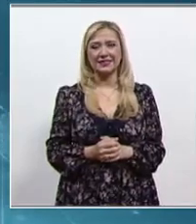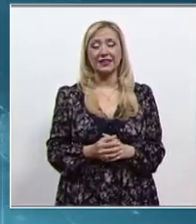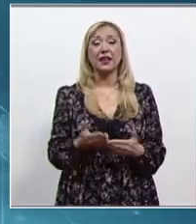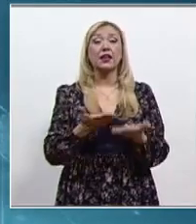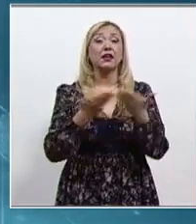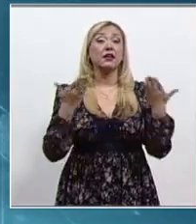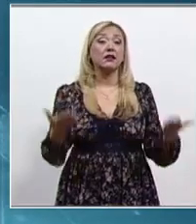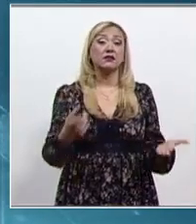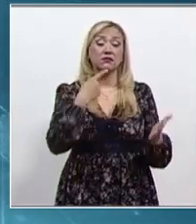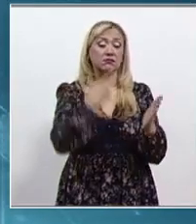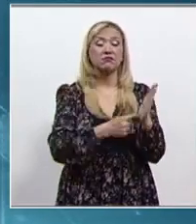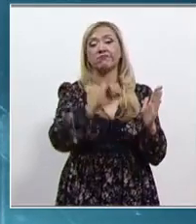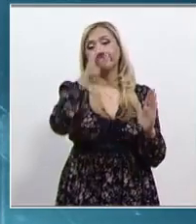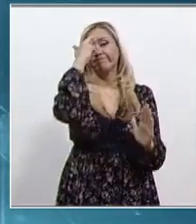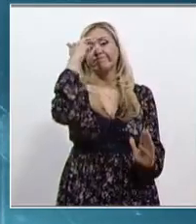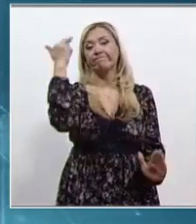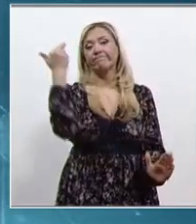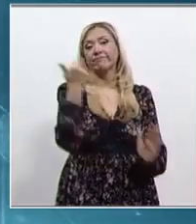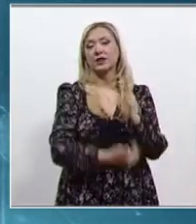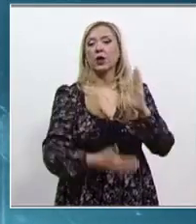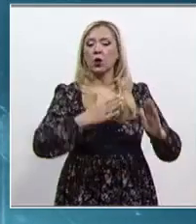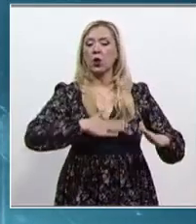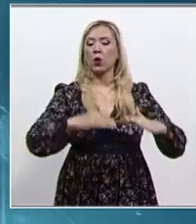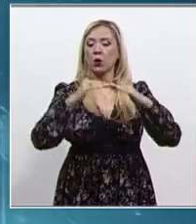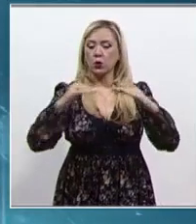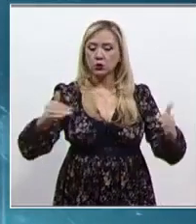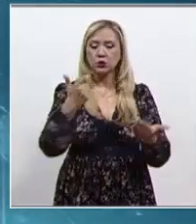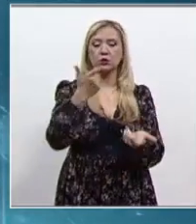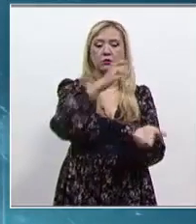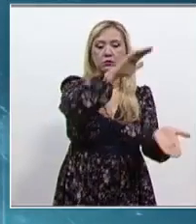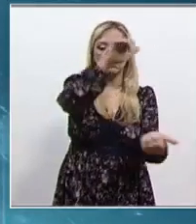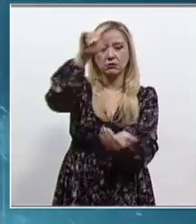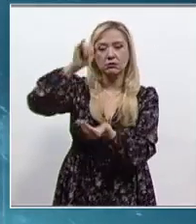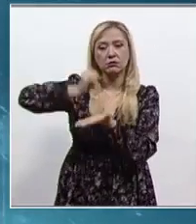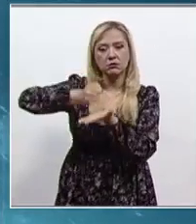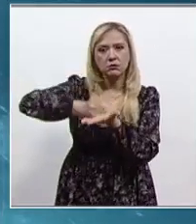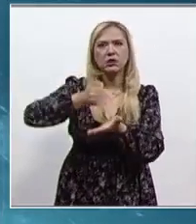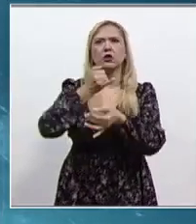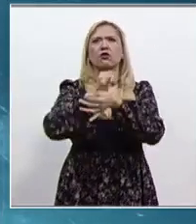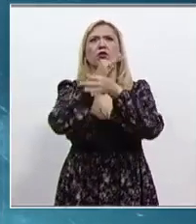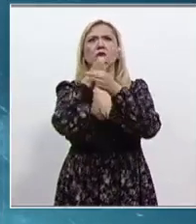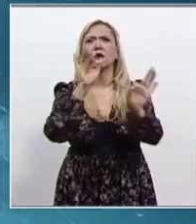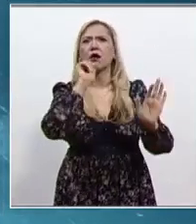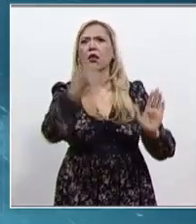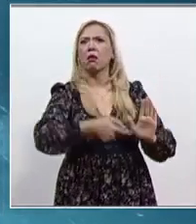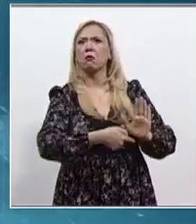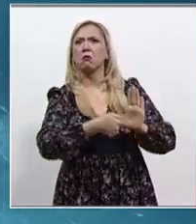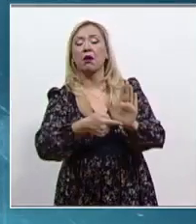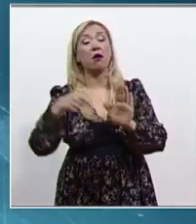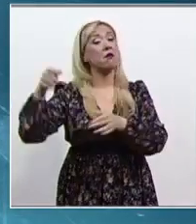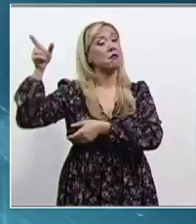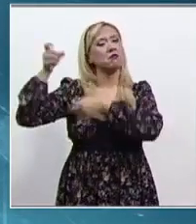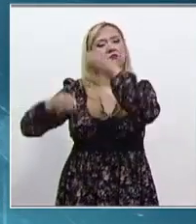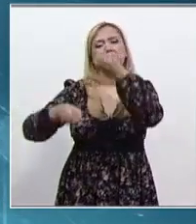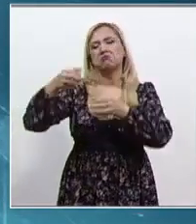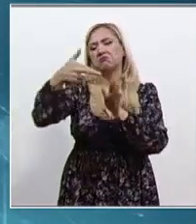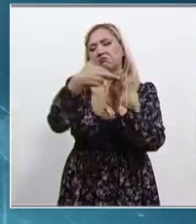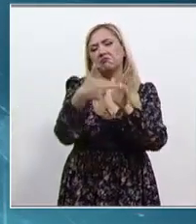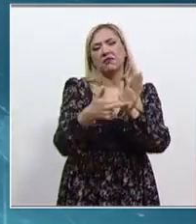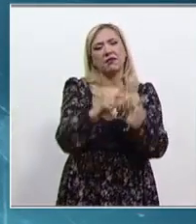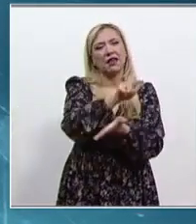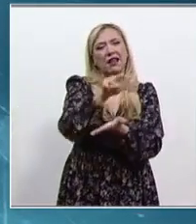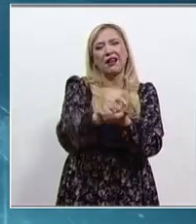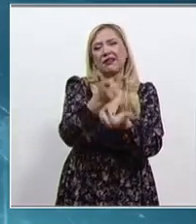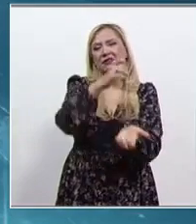Por violar los principios de equidad tributaria y el derecho de acceso a la información, la Corte invalidó disposiciones de leyes